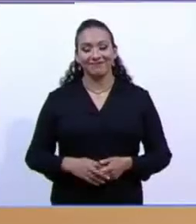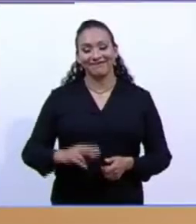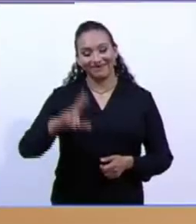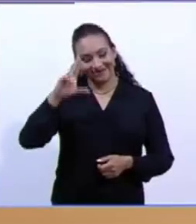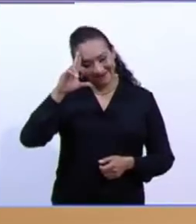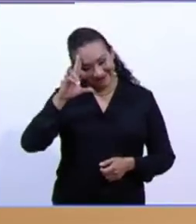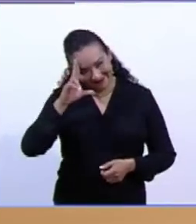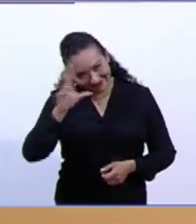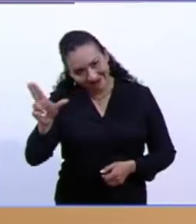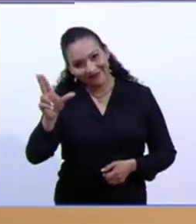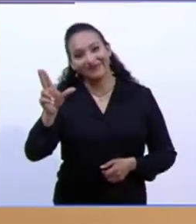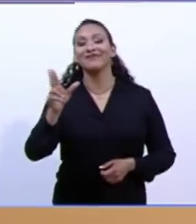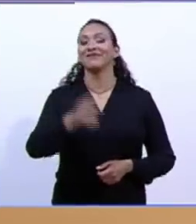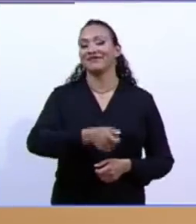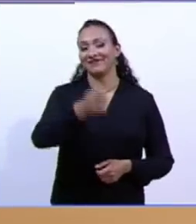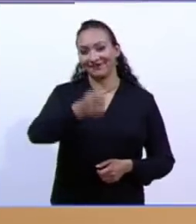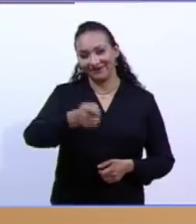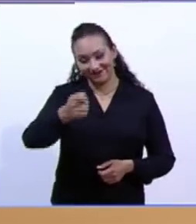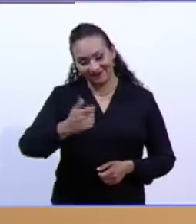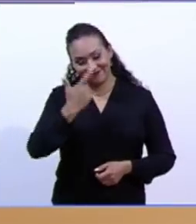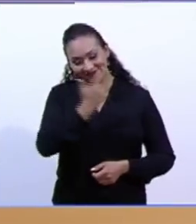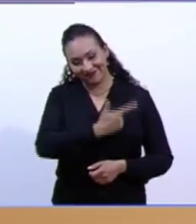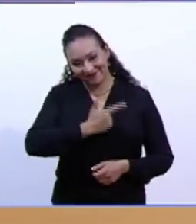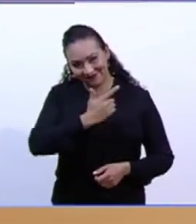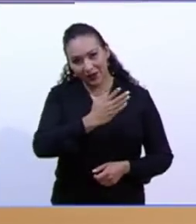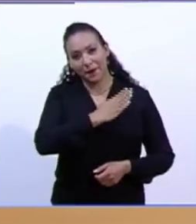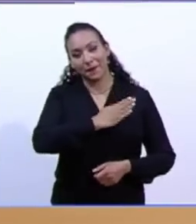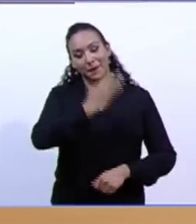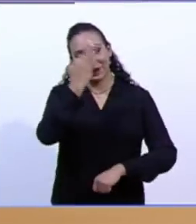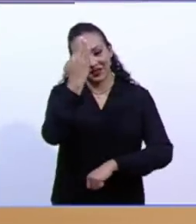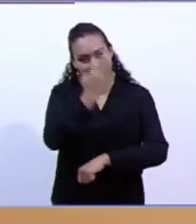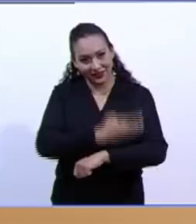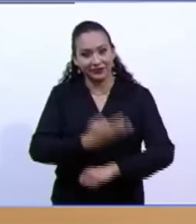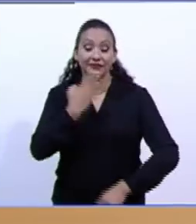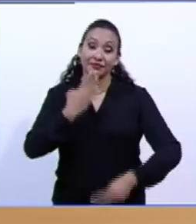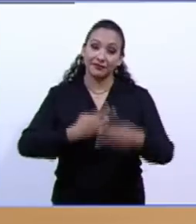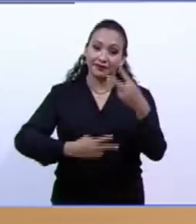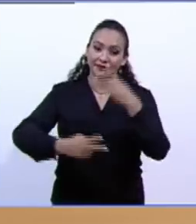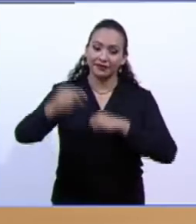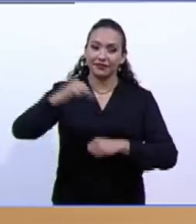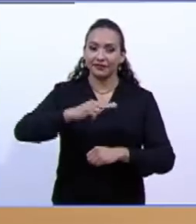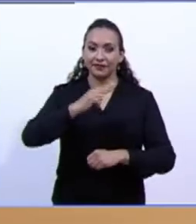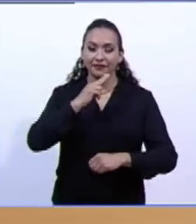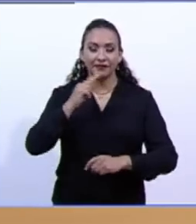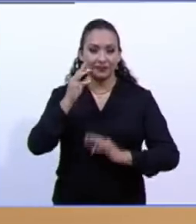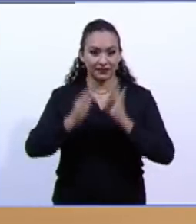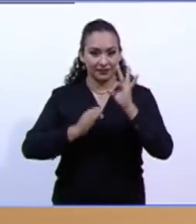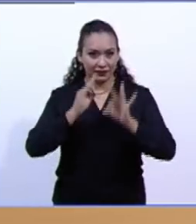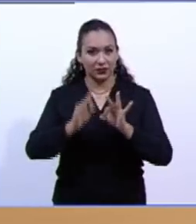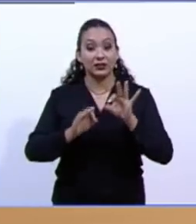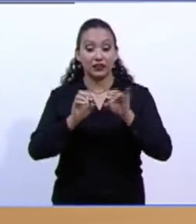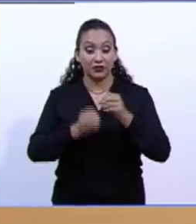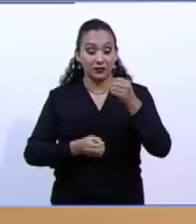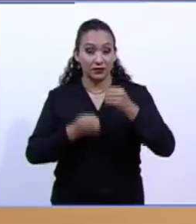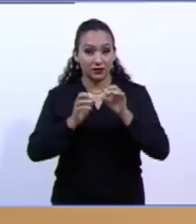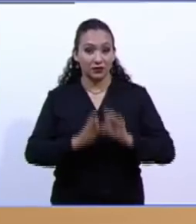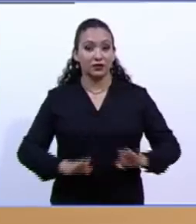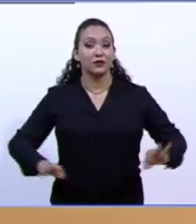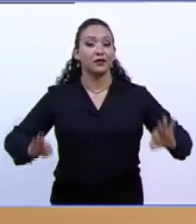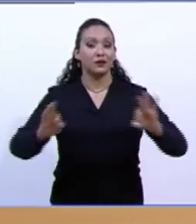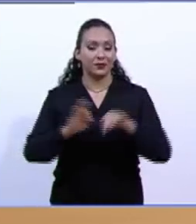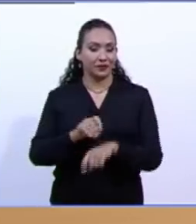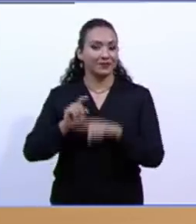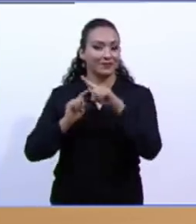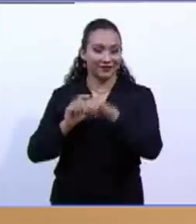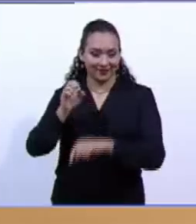Hola, ¿qué tal? ¿Cómo le va? Qué gusto saludarle. Muy buenas tardes. Bienvenido, bienvenida a la información jurídica más importante. Soy